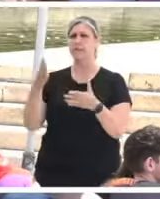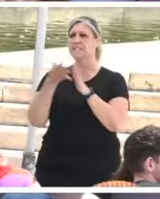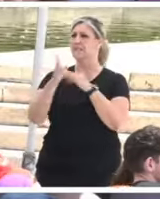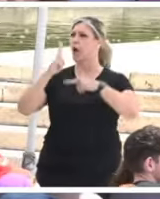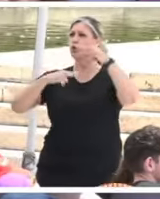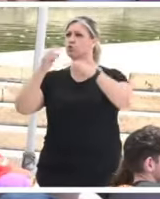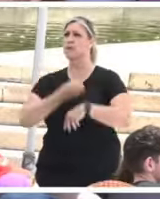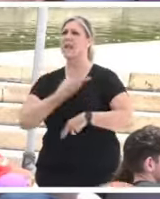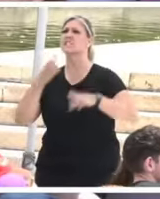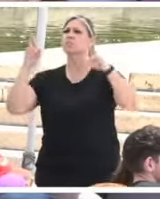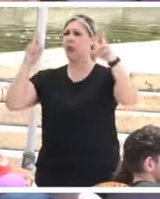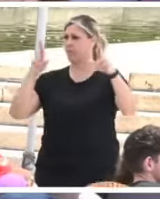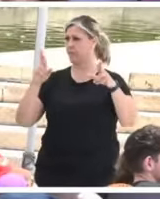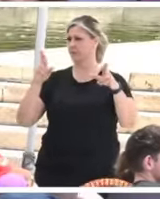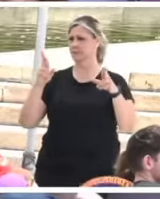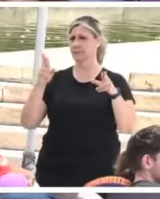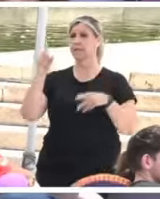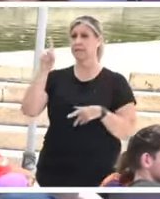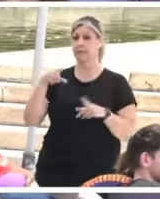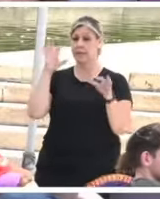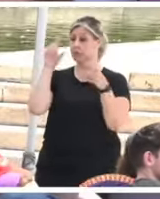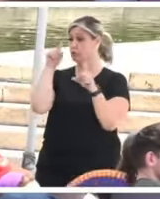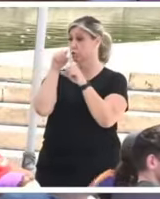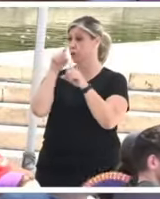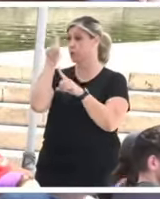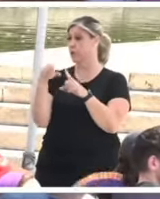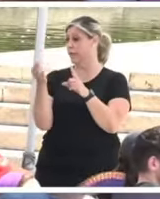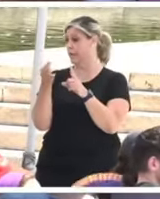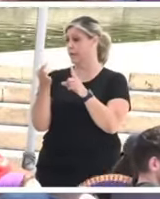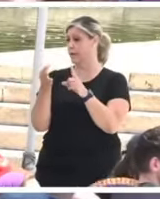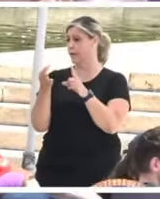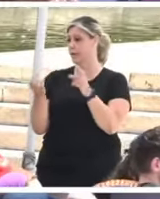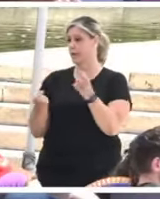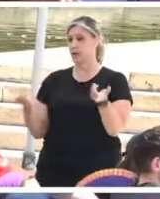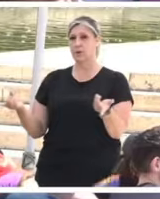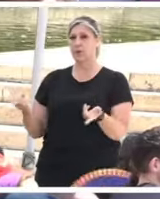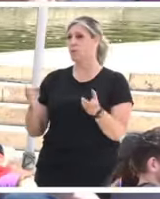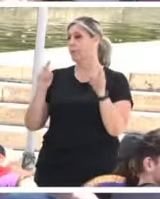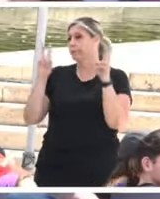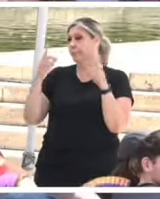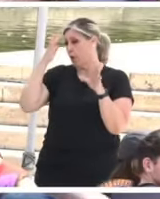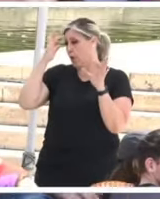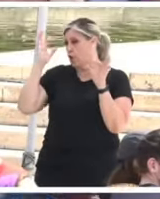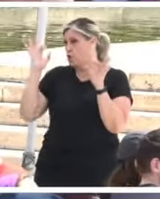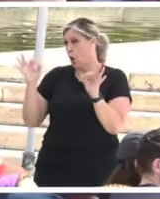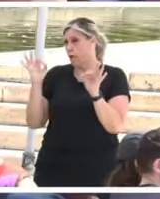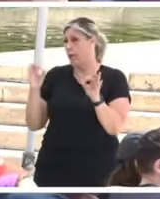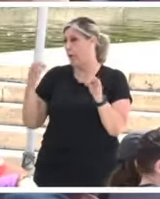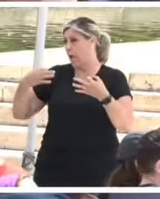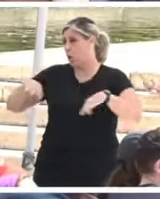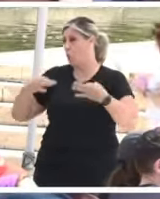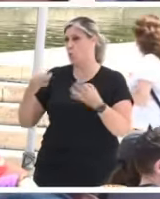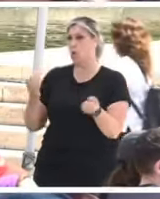la esperanza, compañeros y compañeras, y es sobre todo invocar a un nuevo sentido común que tiene